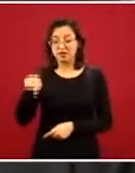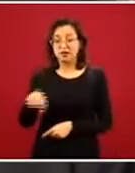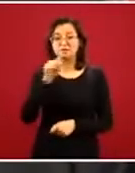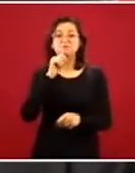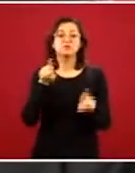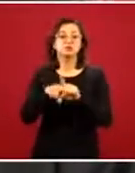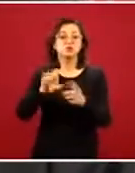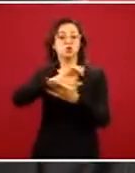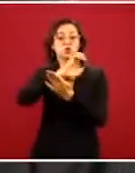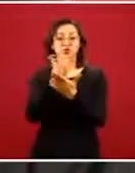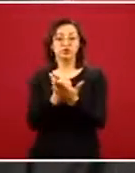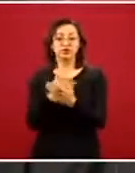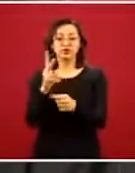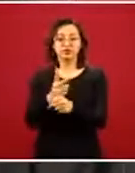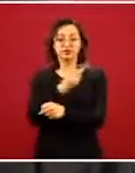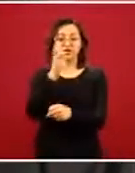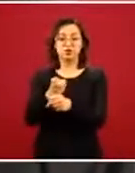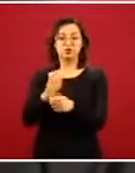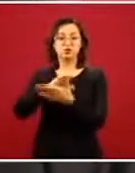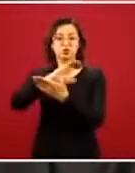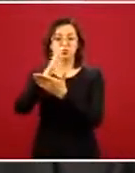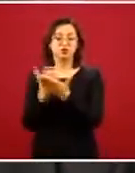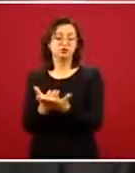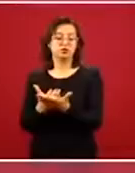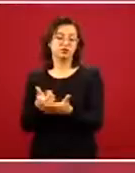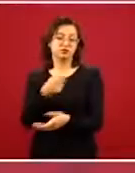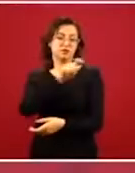entregaban contratos a particulares